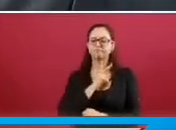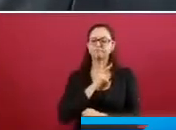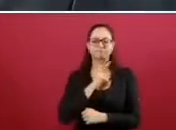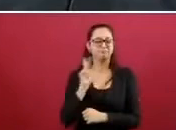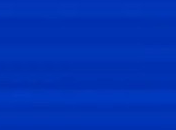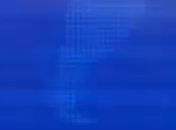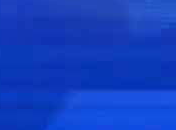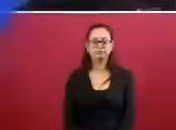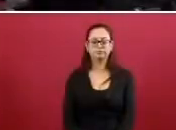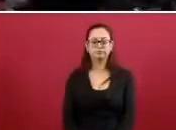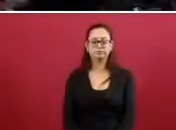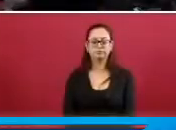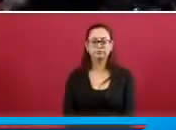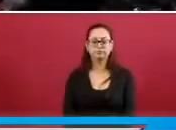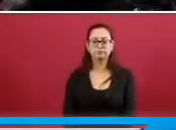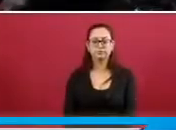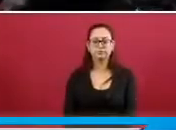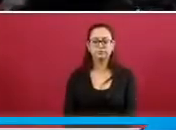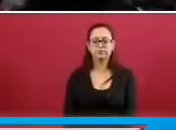eléctrica.